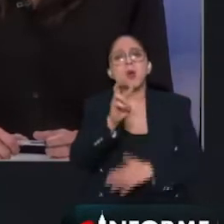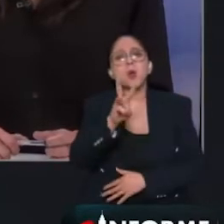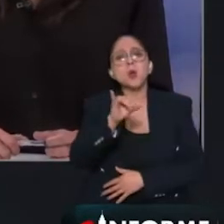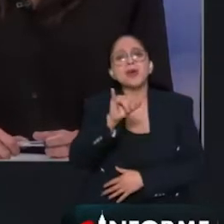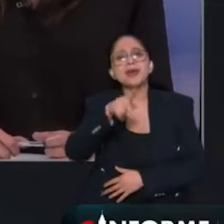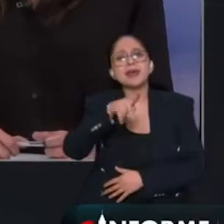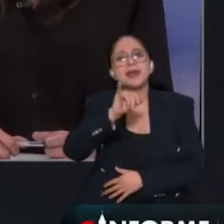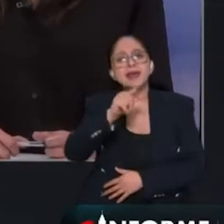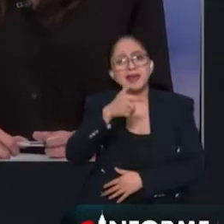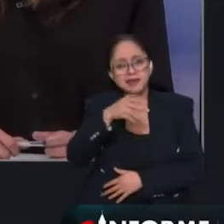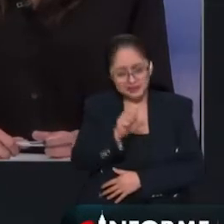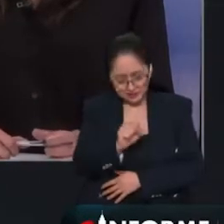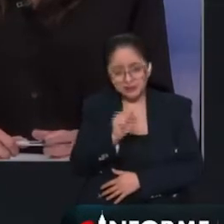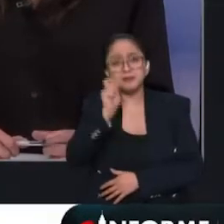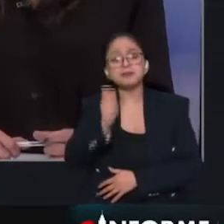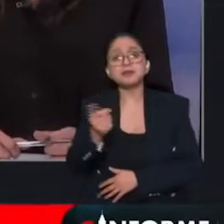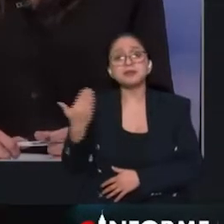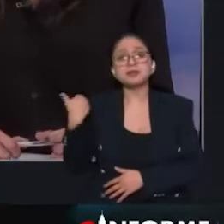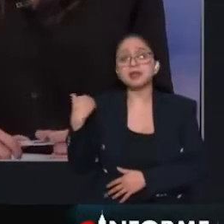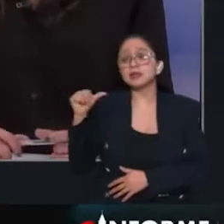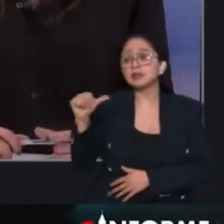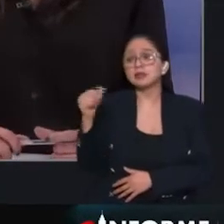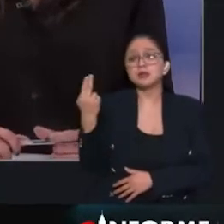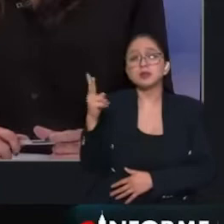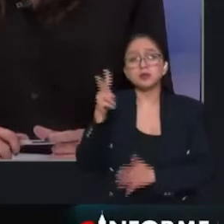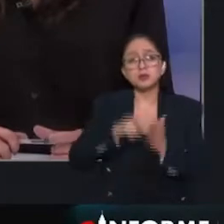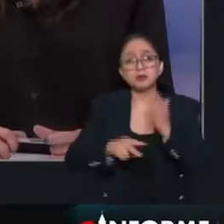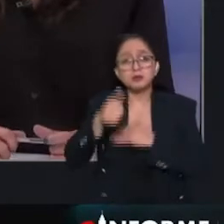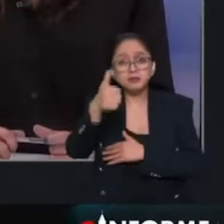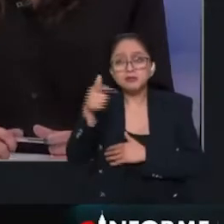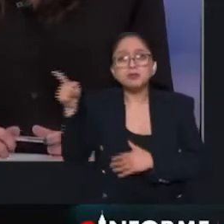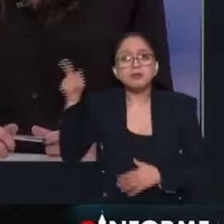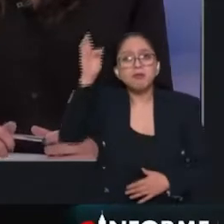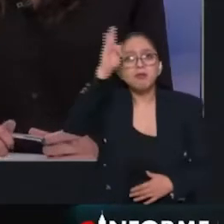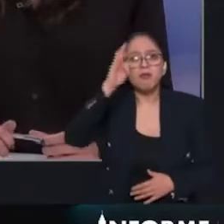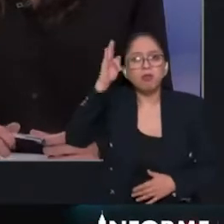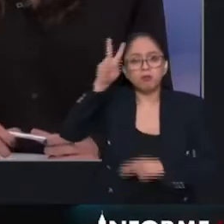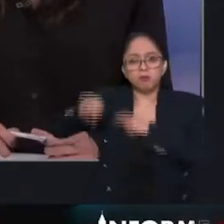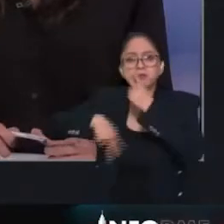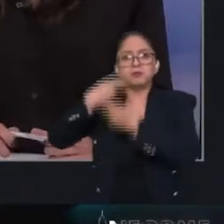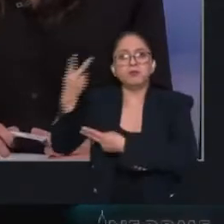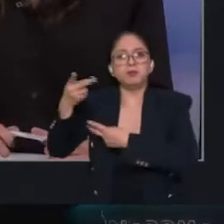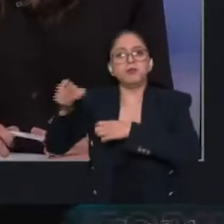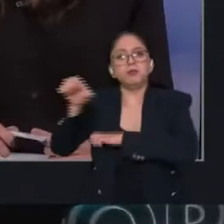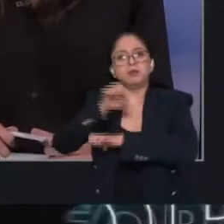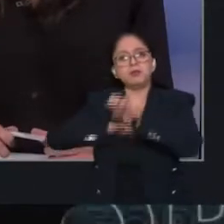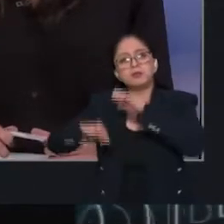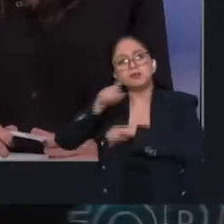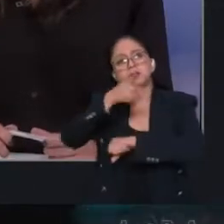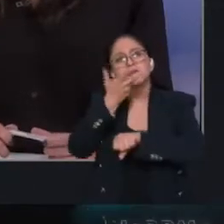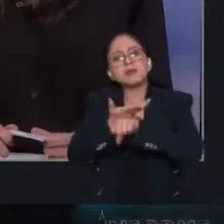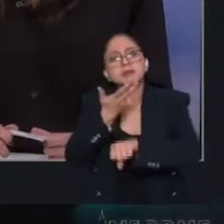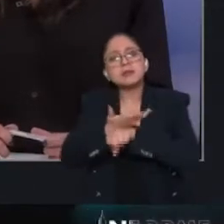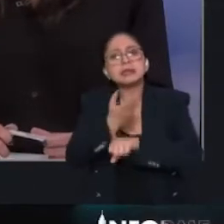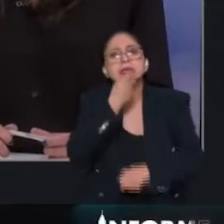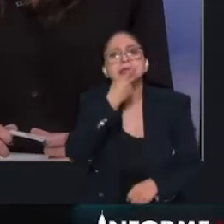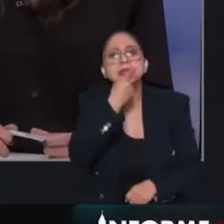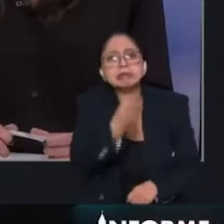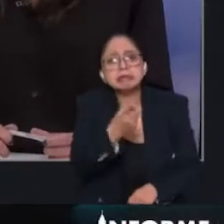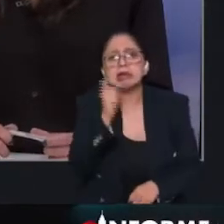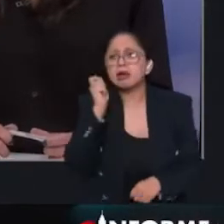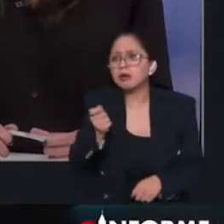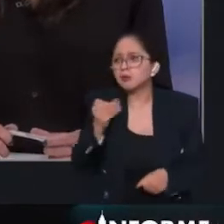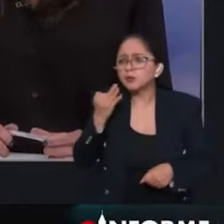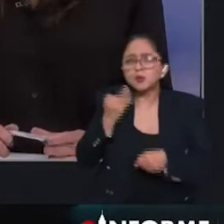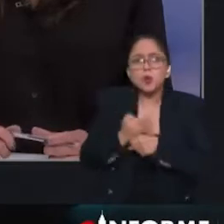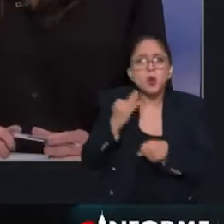establece que el 16 de noviembre del 2006, Felipe Calderón fue a la embajada norteamericana a decir que estaba en una situación de extrema